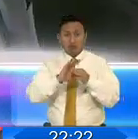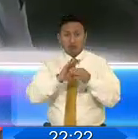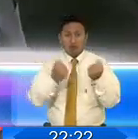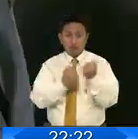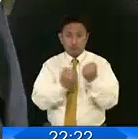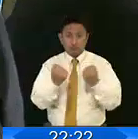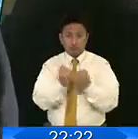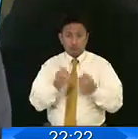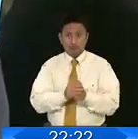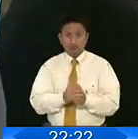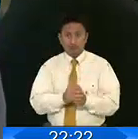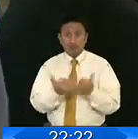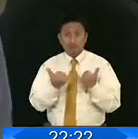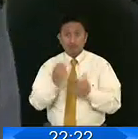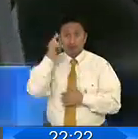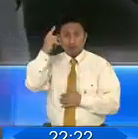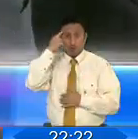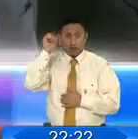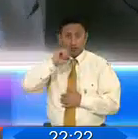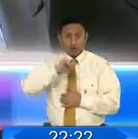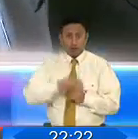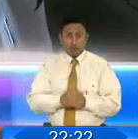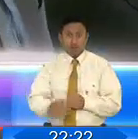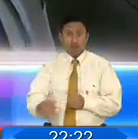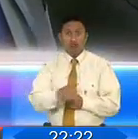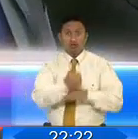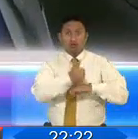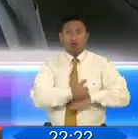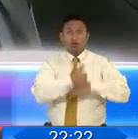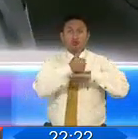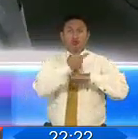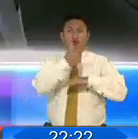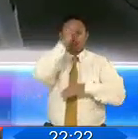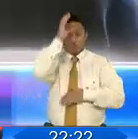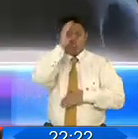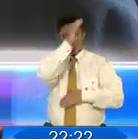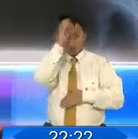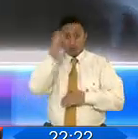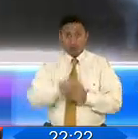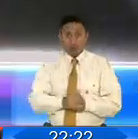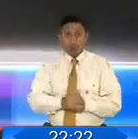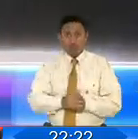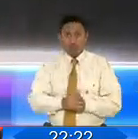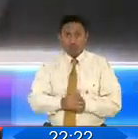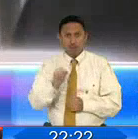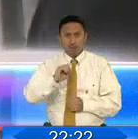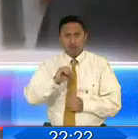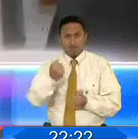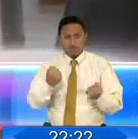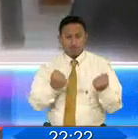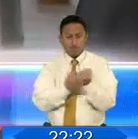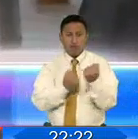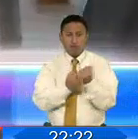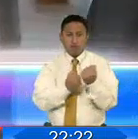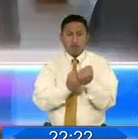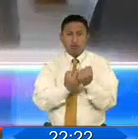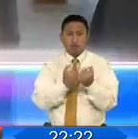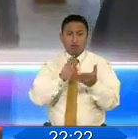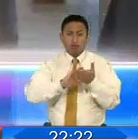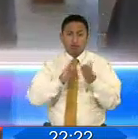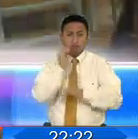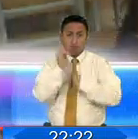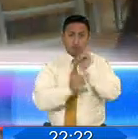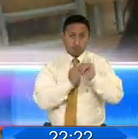Y con el actual gobierno existiría, a decir del nuncio apostólico Andrés Carrascosa, mejor disposición para cooperar por parte de la comunidad